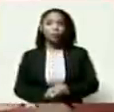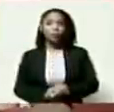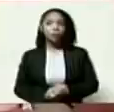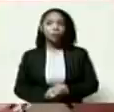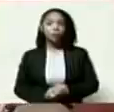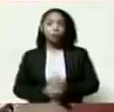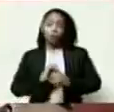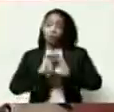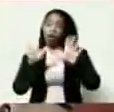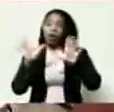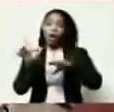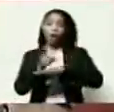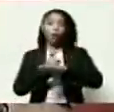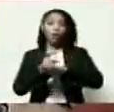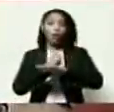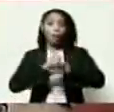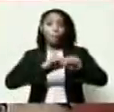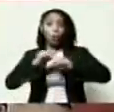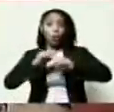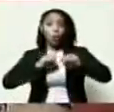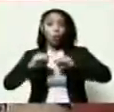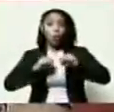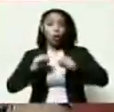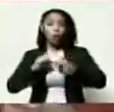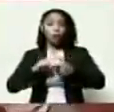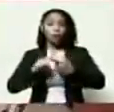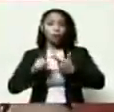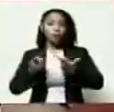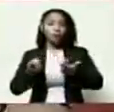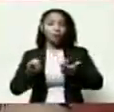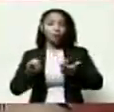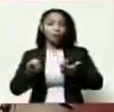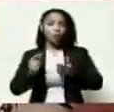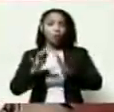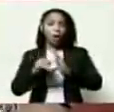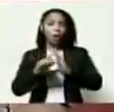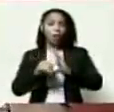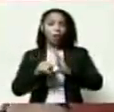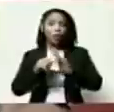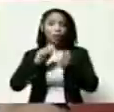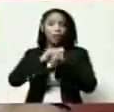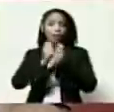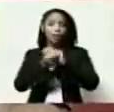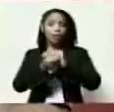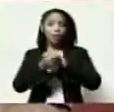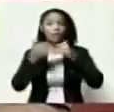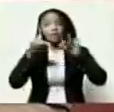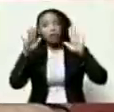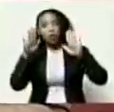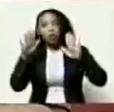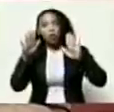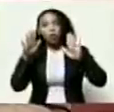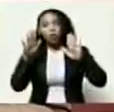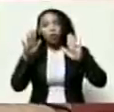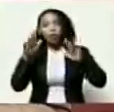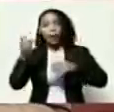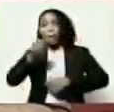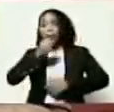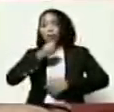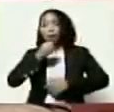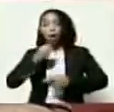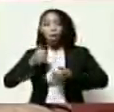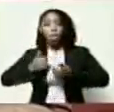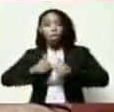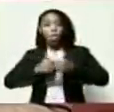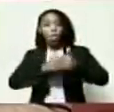Claro, cuando el gobierno actúa, entonces los ladrones se convierten, según la prensa, en perseguidos políticos.